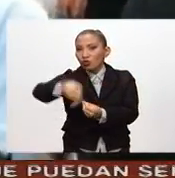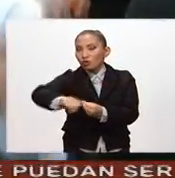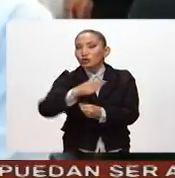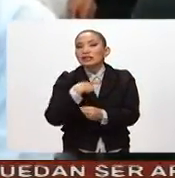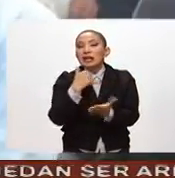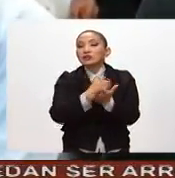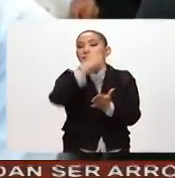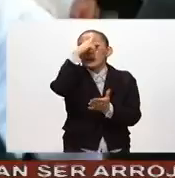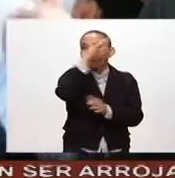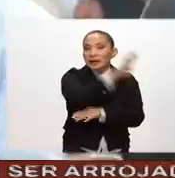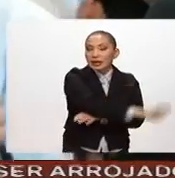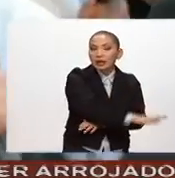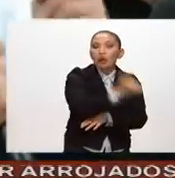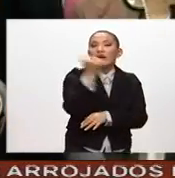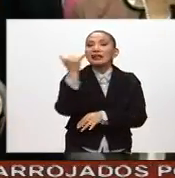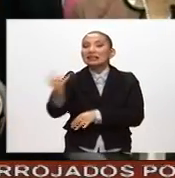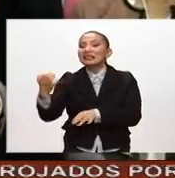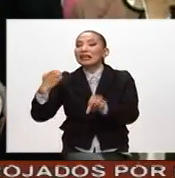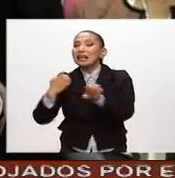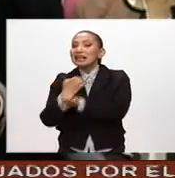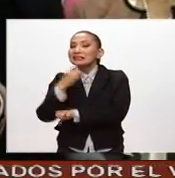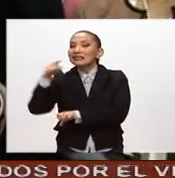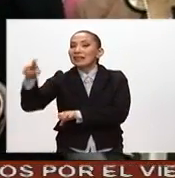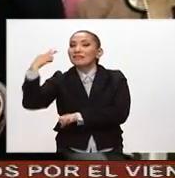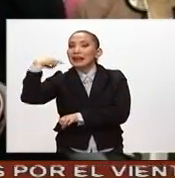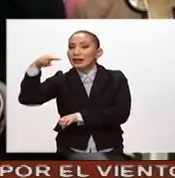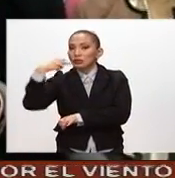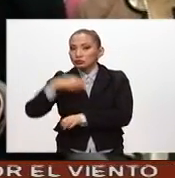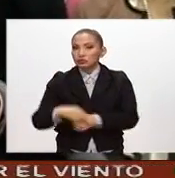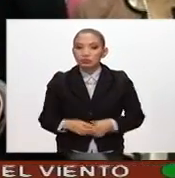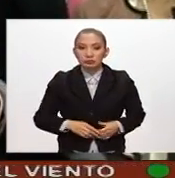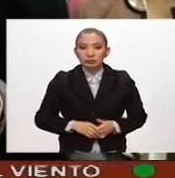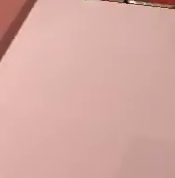en la Ciudad de México y en el estado de Veracruz.